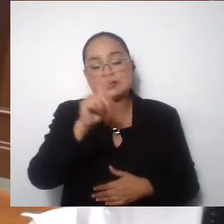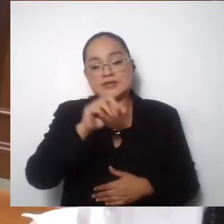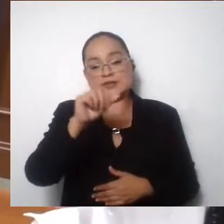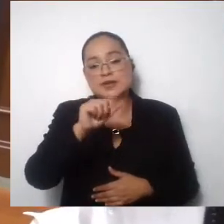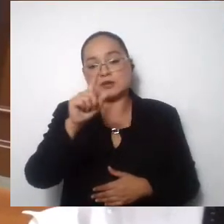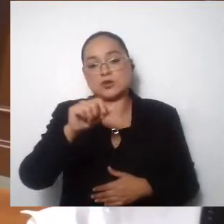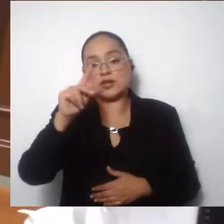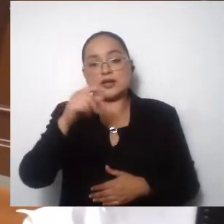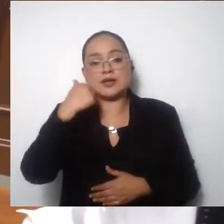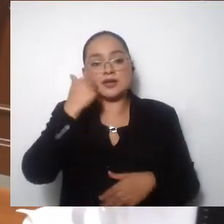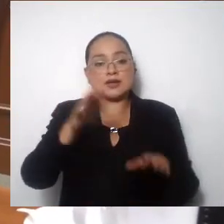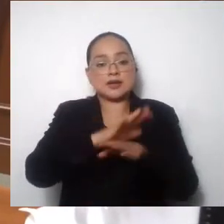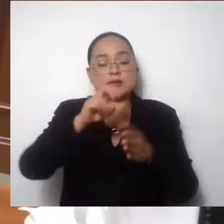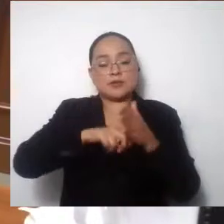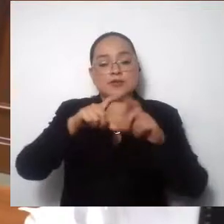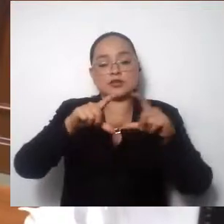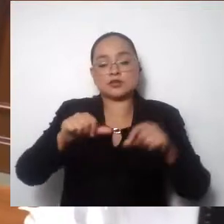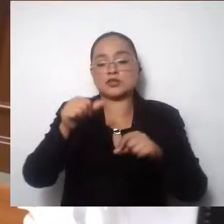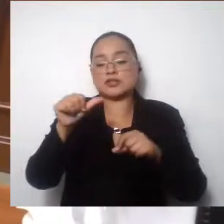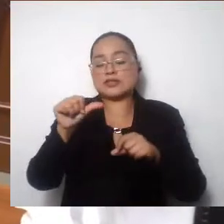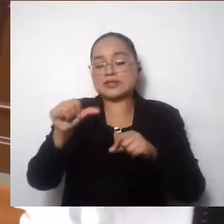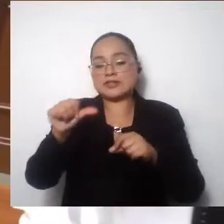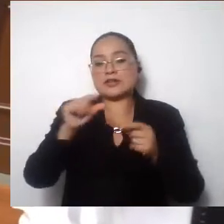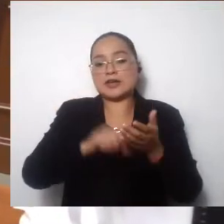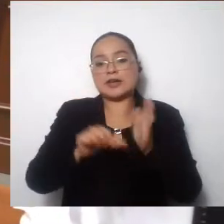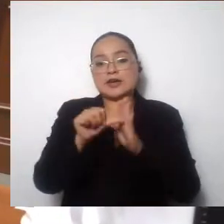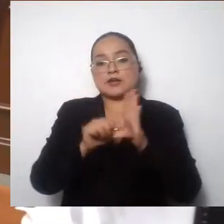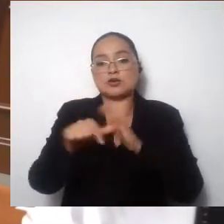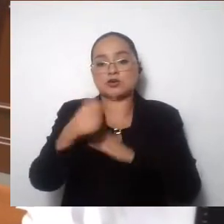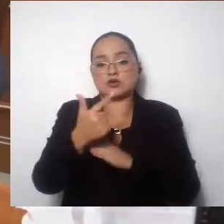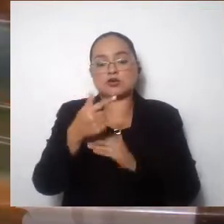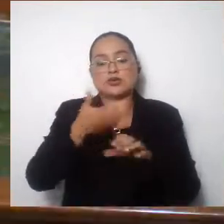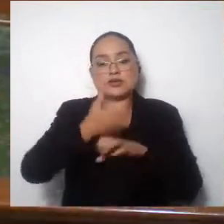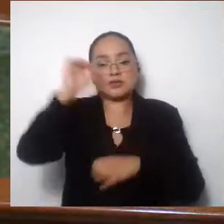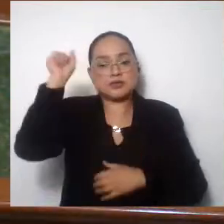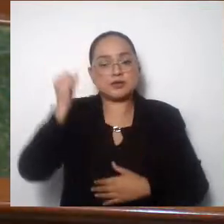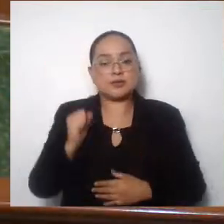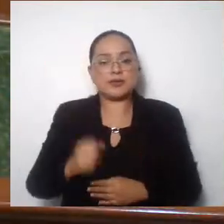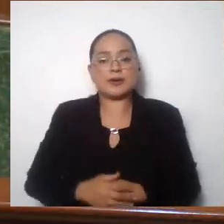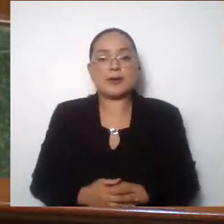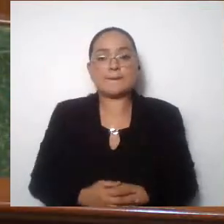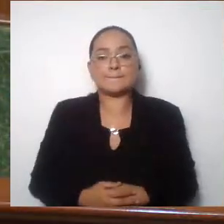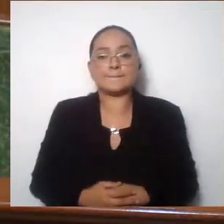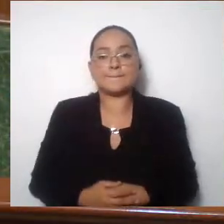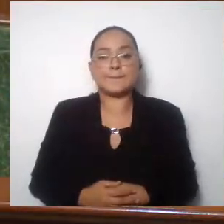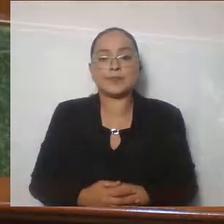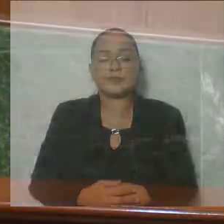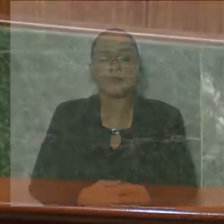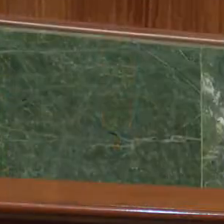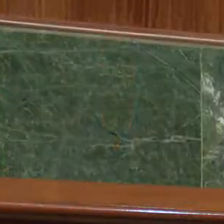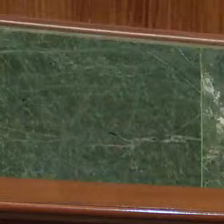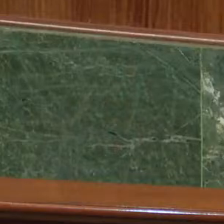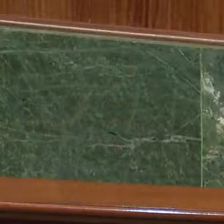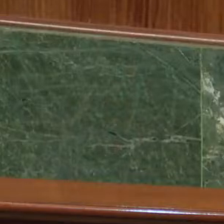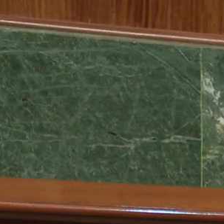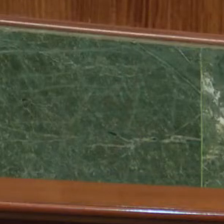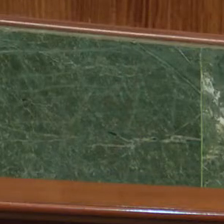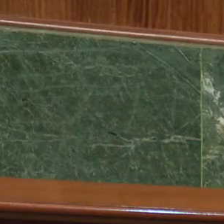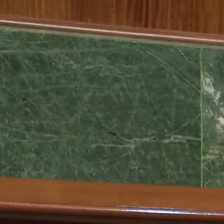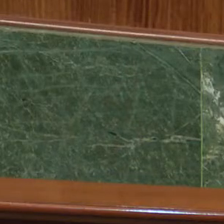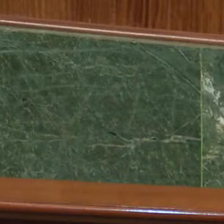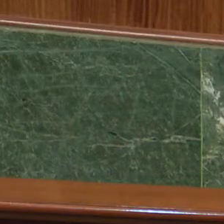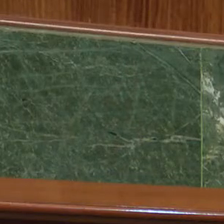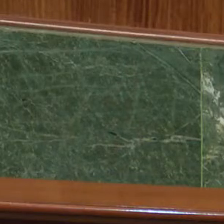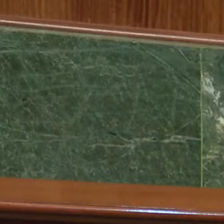del artículo 12 de la Ley de Vivienda para el Estado de Sinaloa. Gracias, diputado. Habiéndosele dado primera lectura a